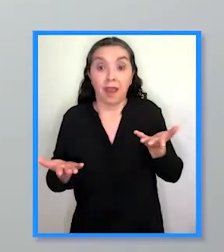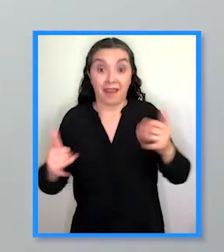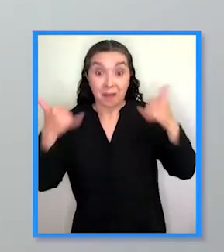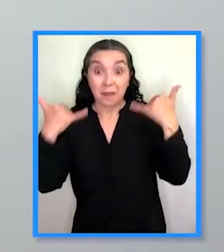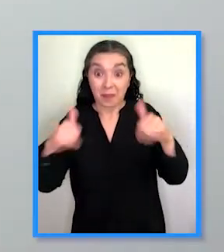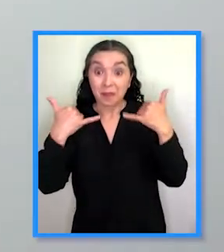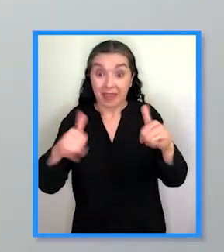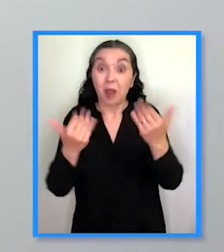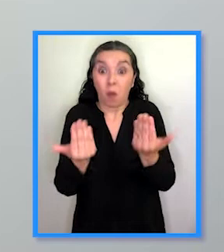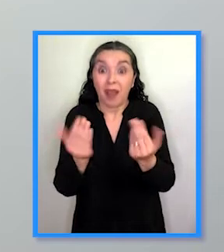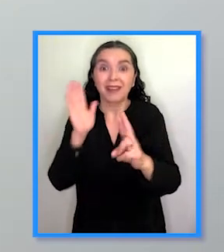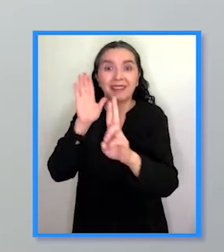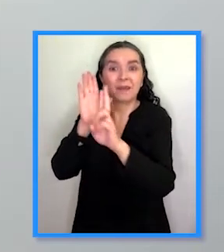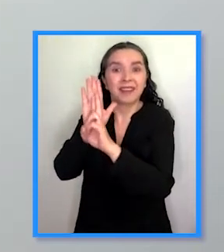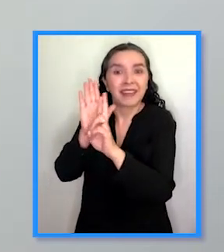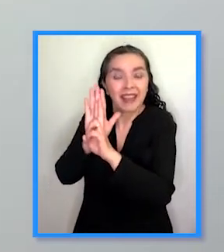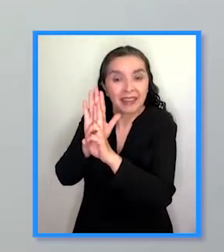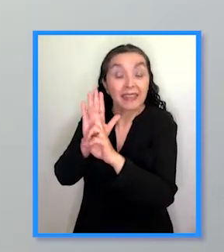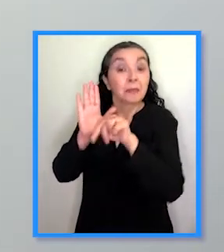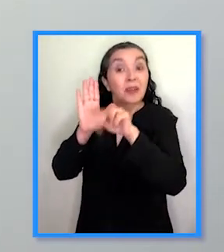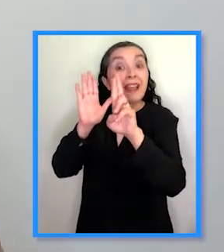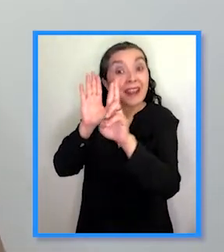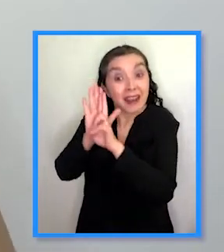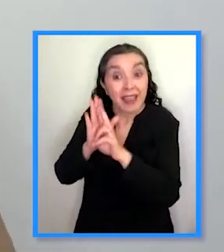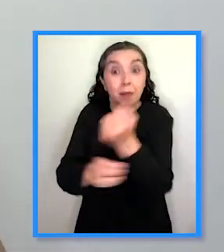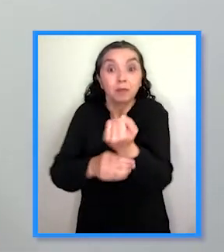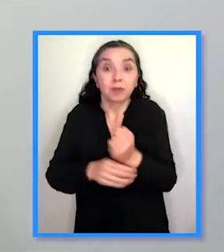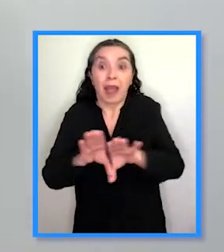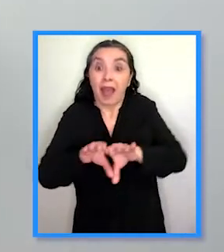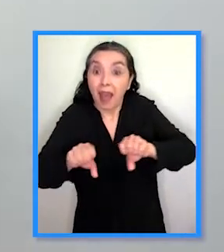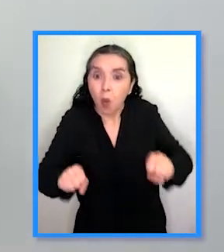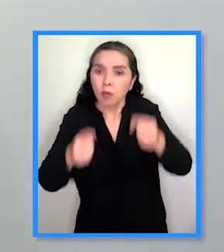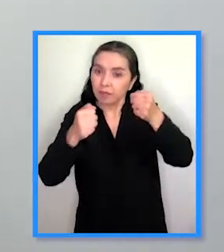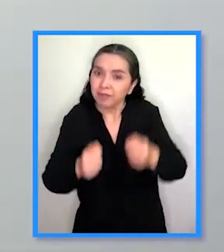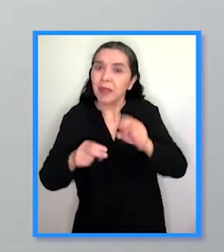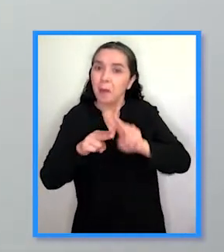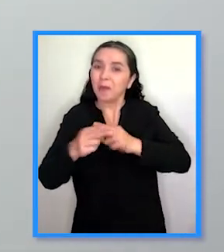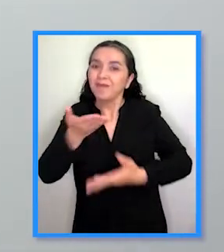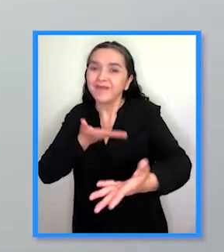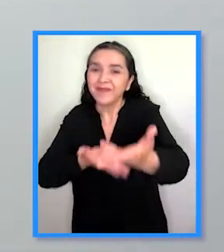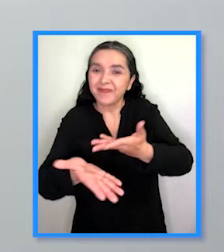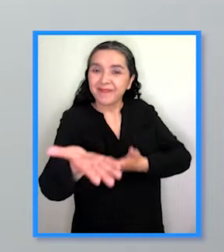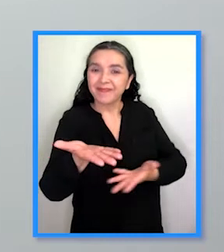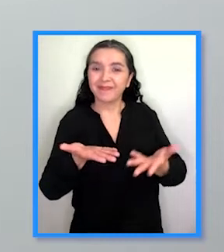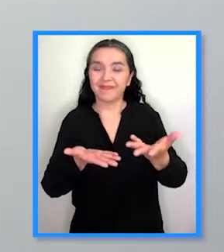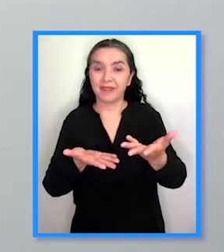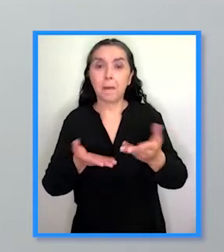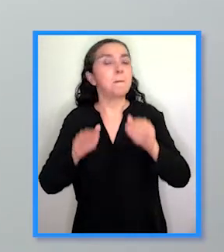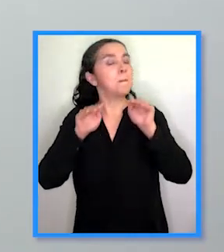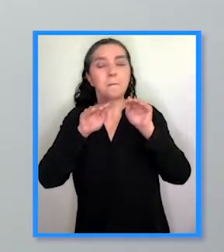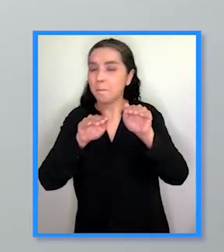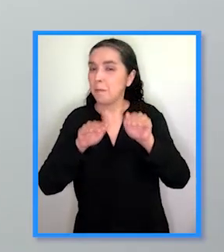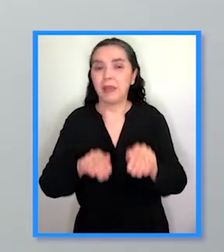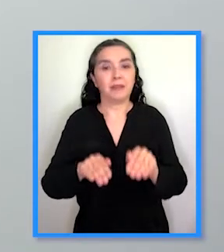jugar se necesitan reglas, porque las reglas nos ayudan a ponernos de acuerdo y a que podamos hacer cosas en conjunto. Lo mismo